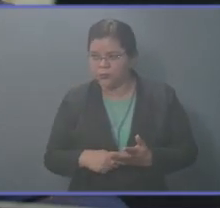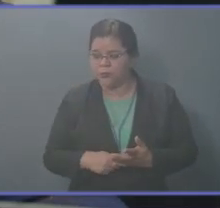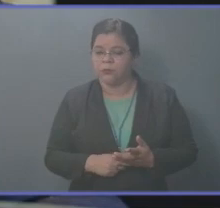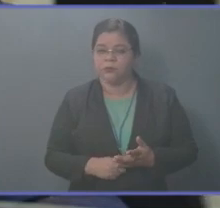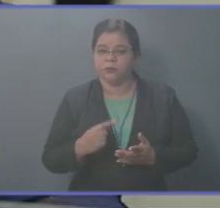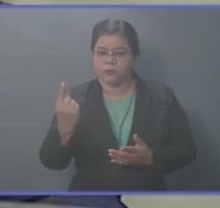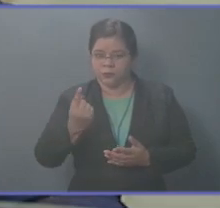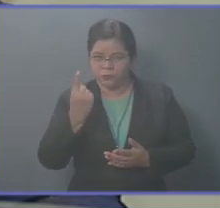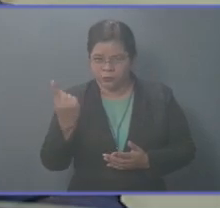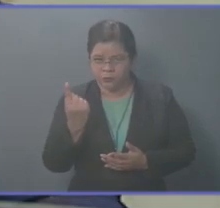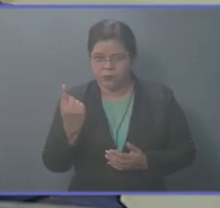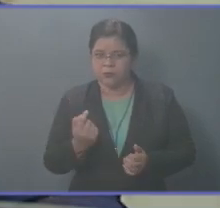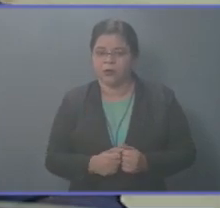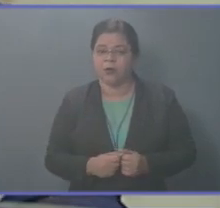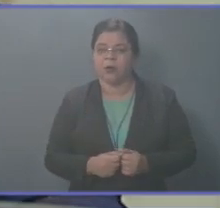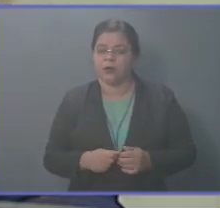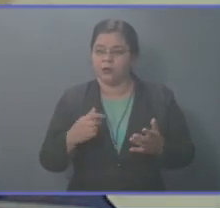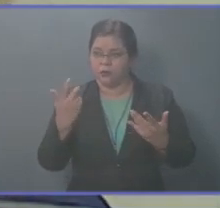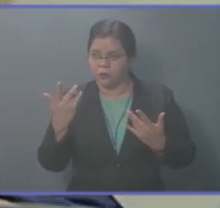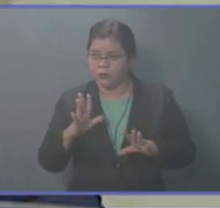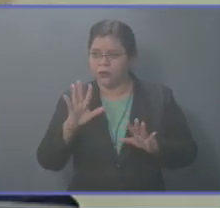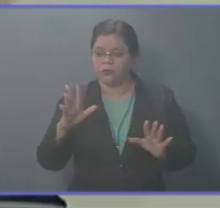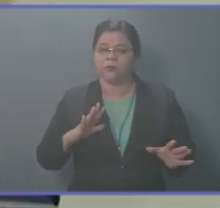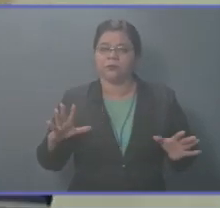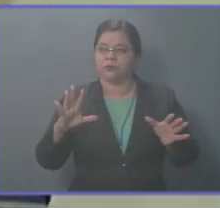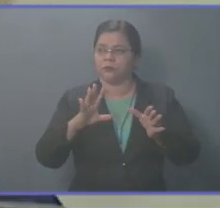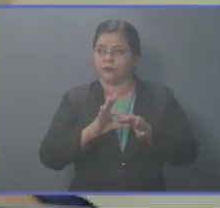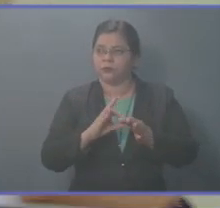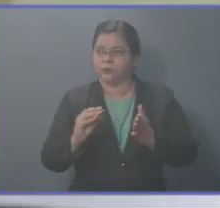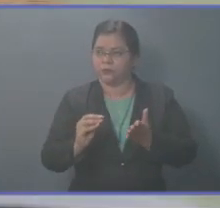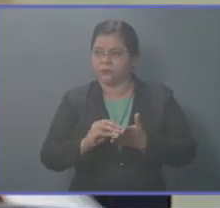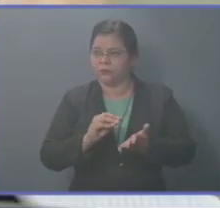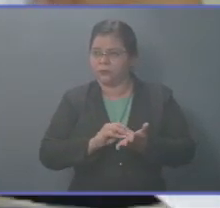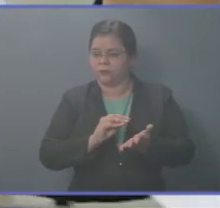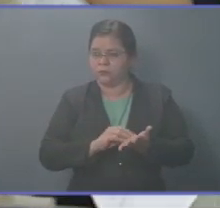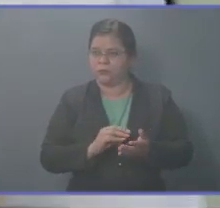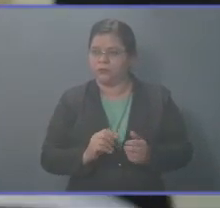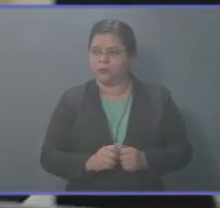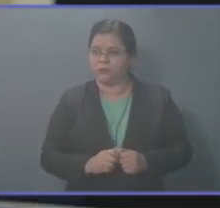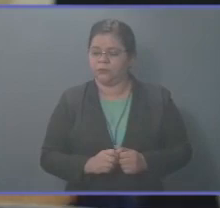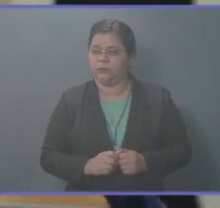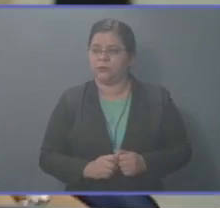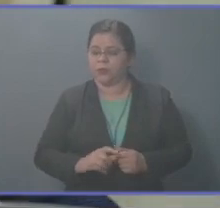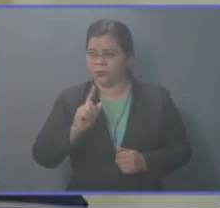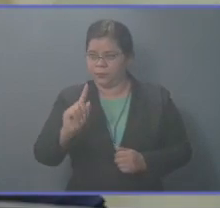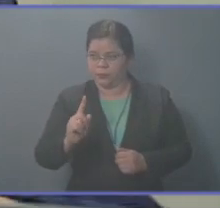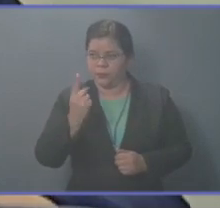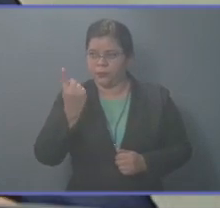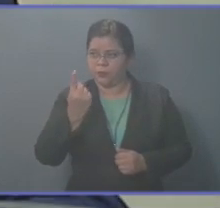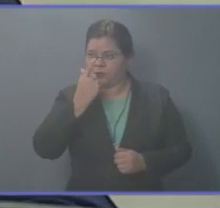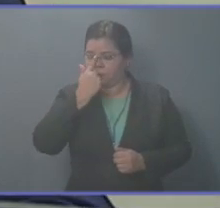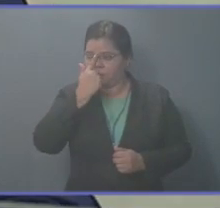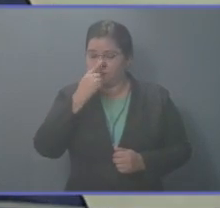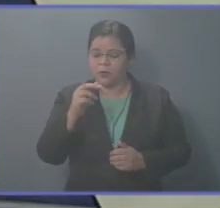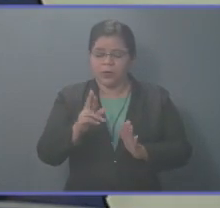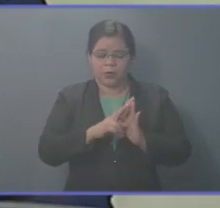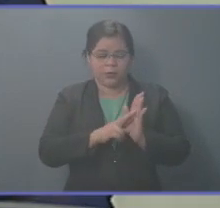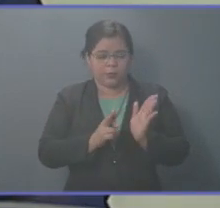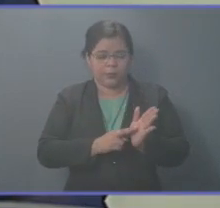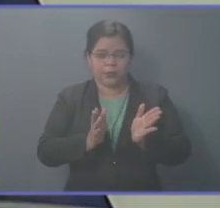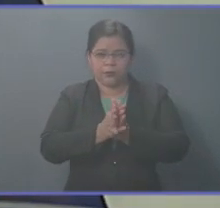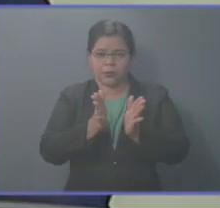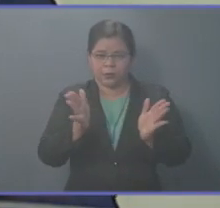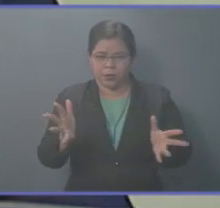solo se ha reconocido la posibilidad que sean objetos de control. 1. Las normas generales